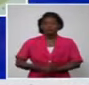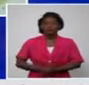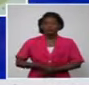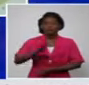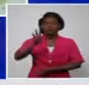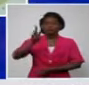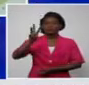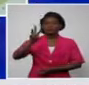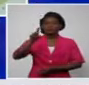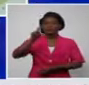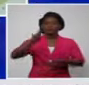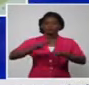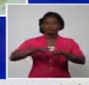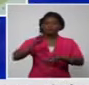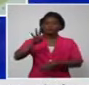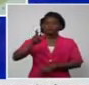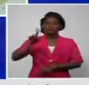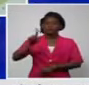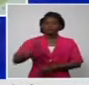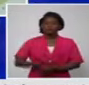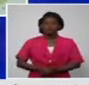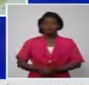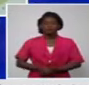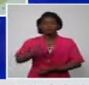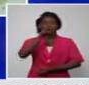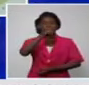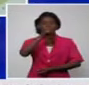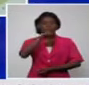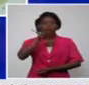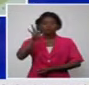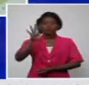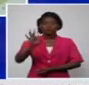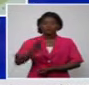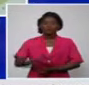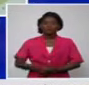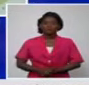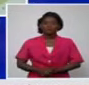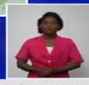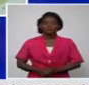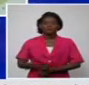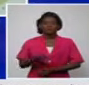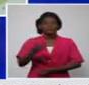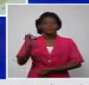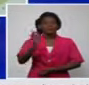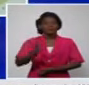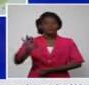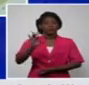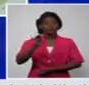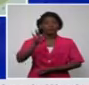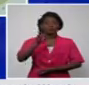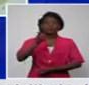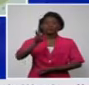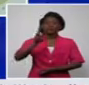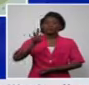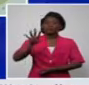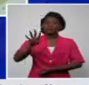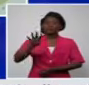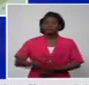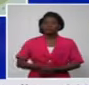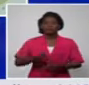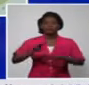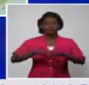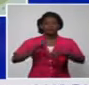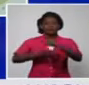Habana con 41, Cotorro con 40, 10 de octubre 34, Habana del